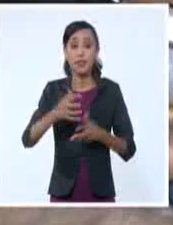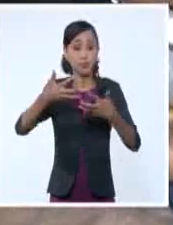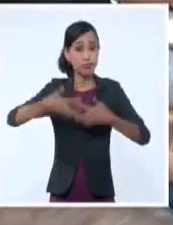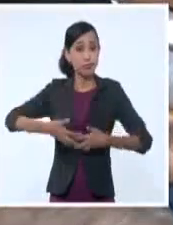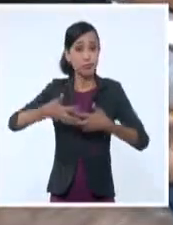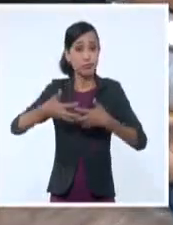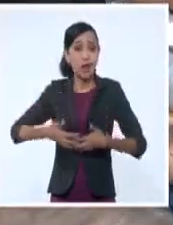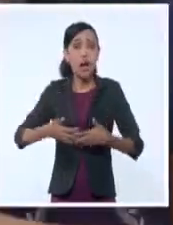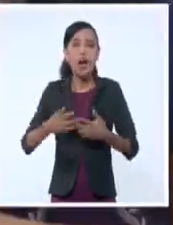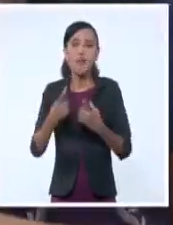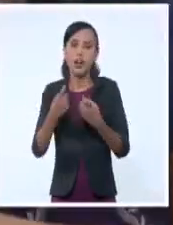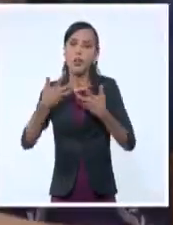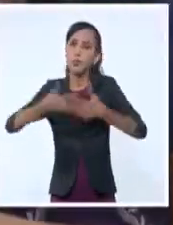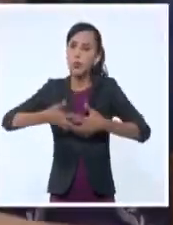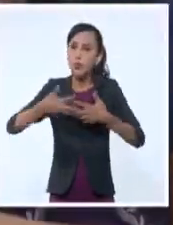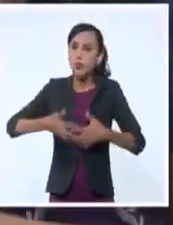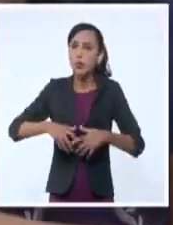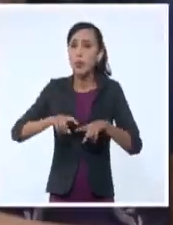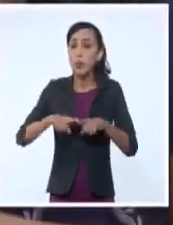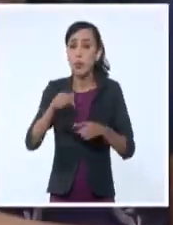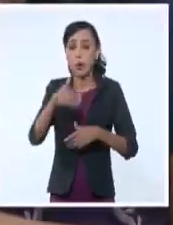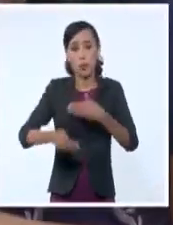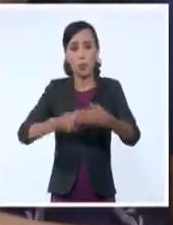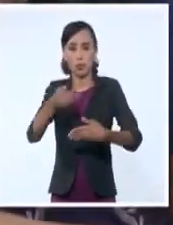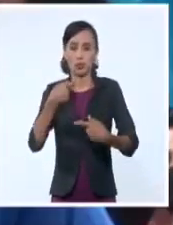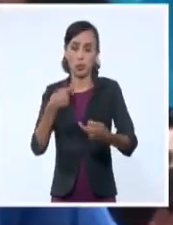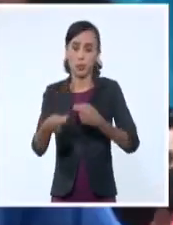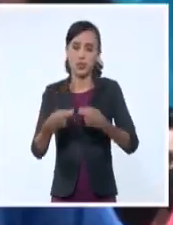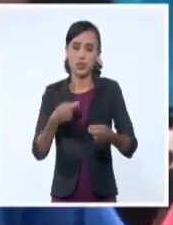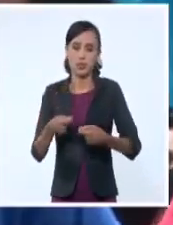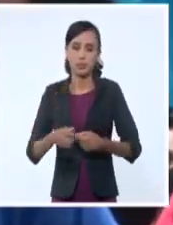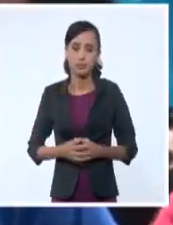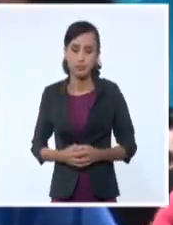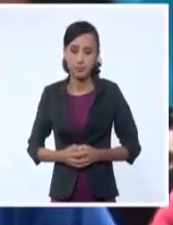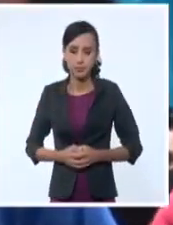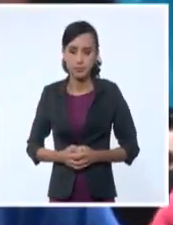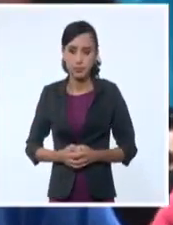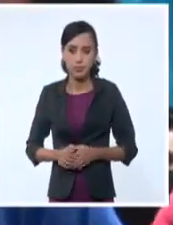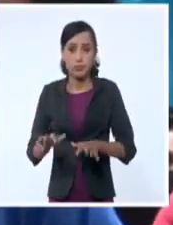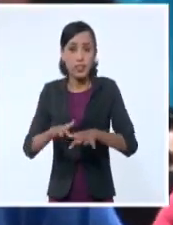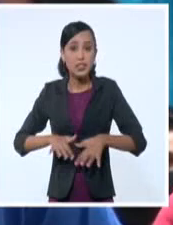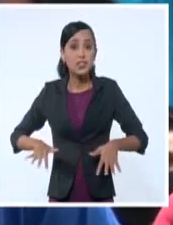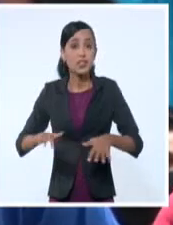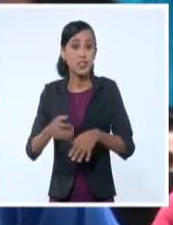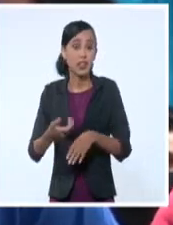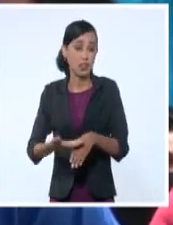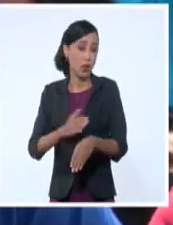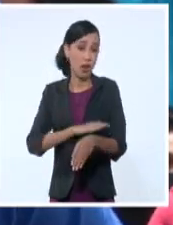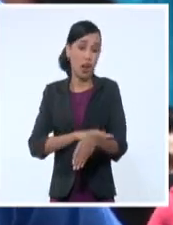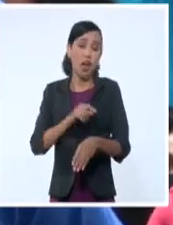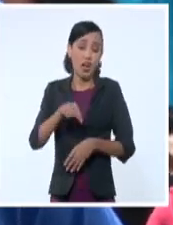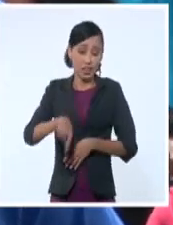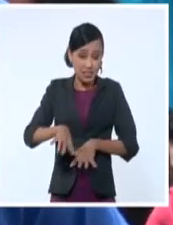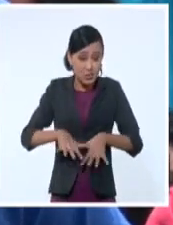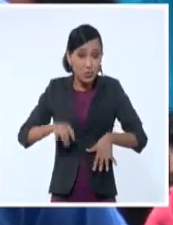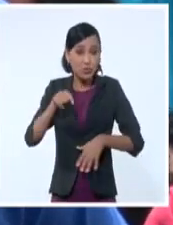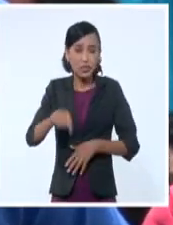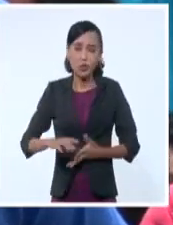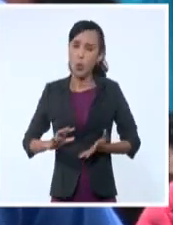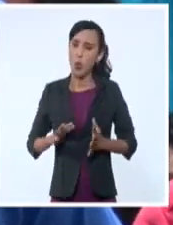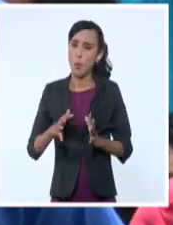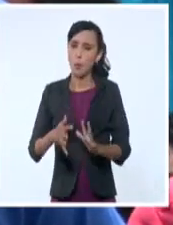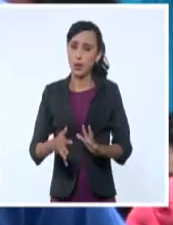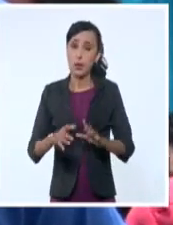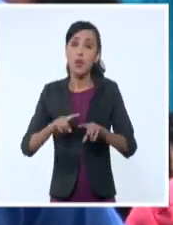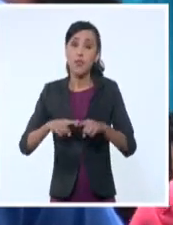dejado de producir por estar en un proceso inversionista. La situación antillana es sumamente compleja hoy. Es lógico